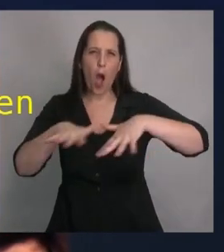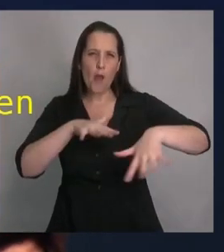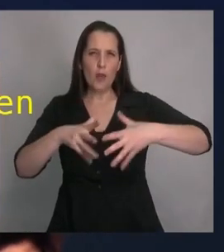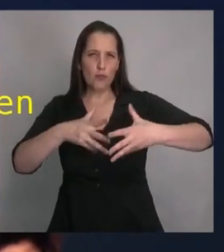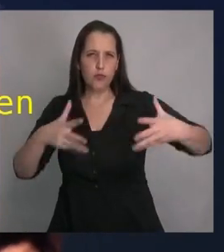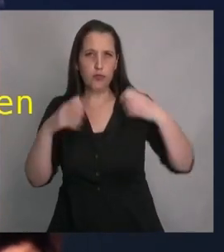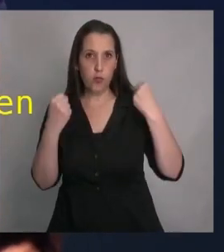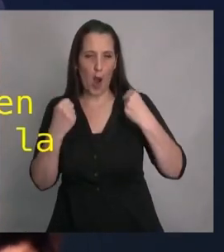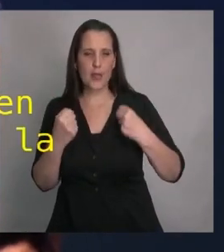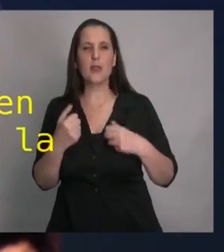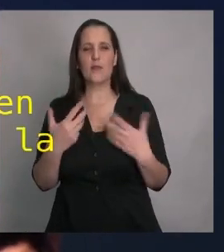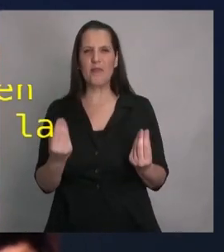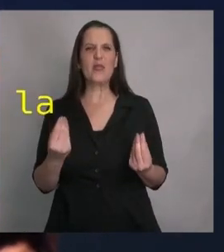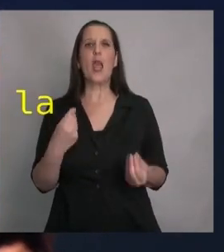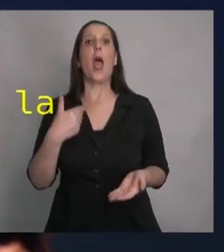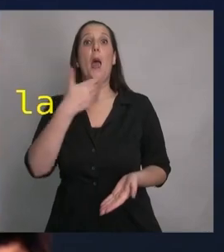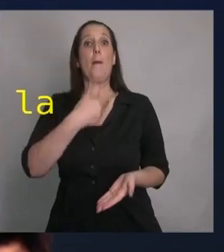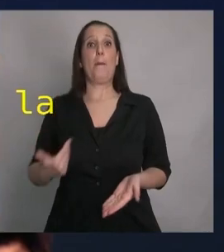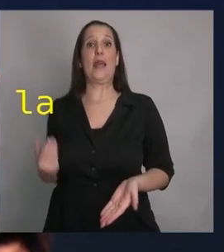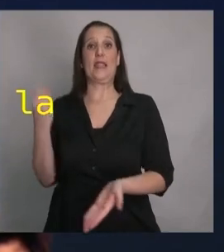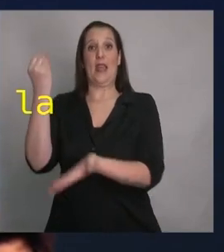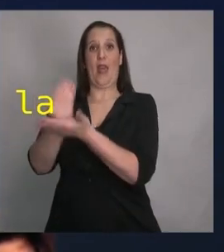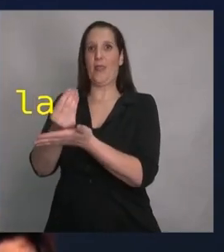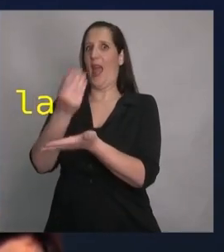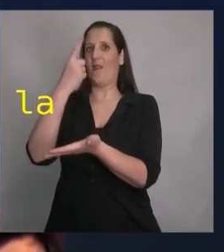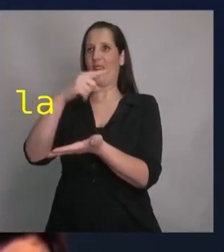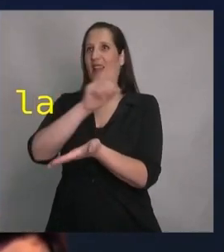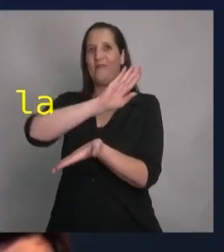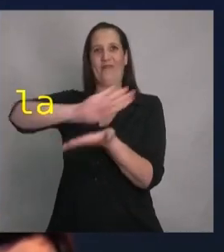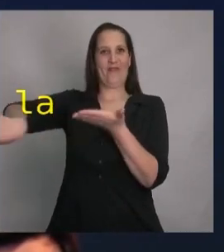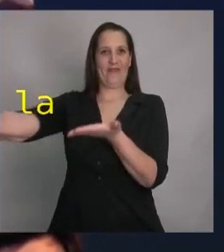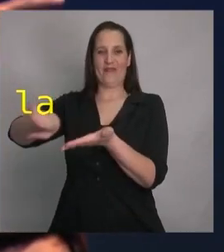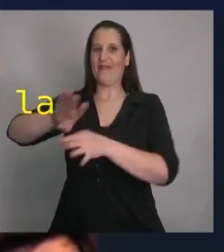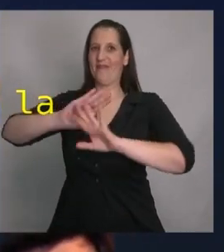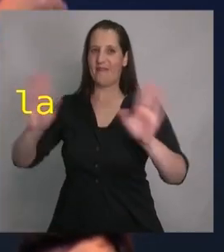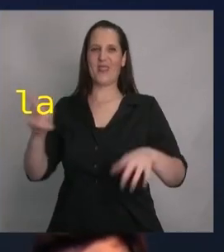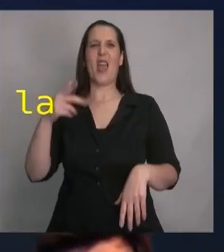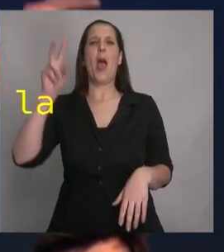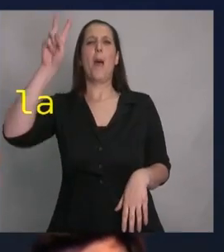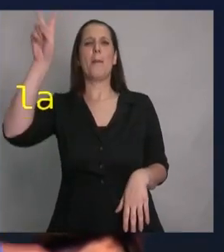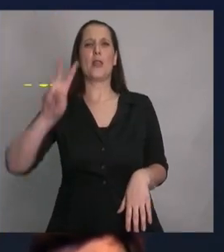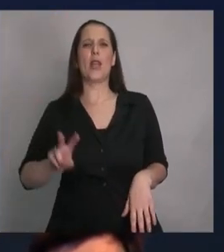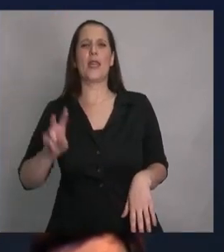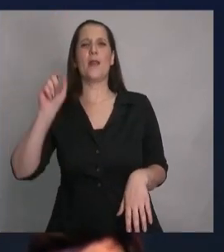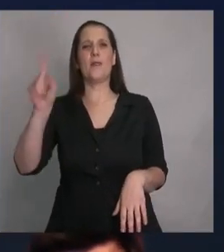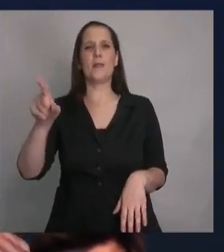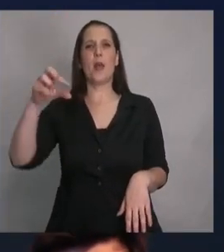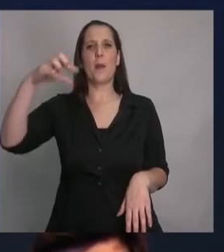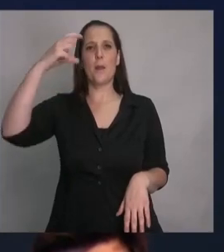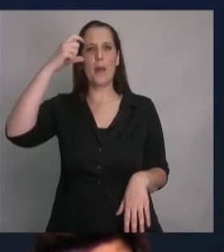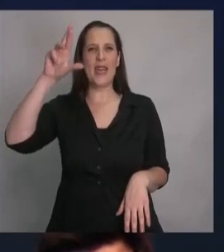Mello. En Venezuela salió Carlos André Pérez, en México salió Salinas Gortari